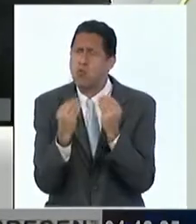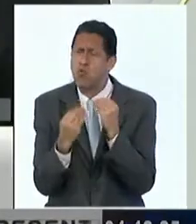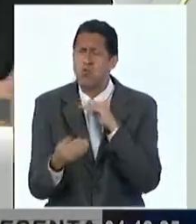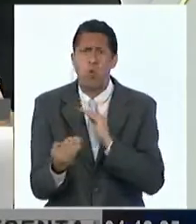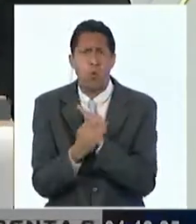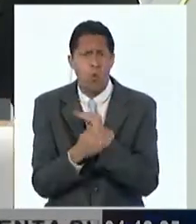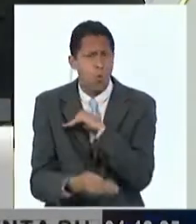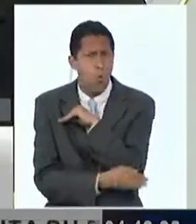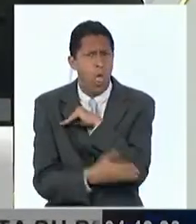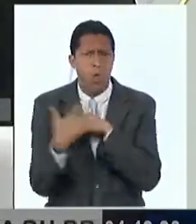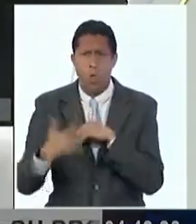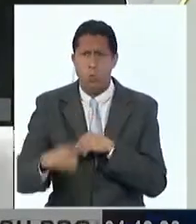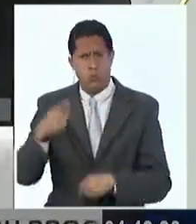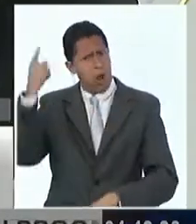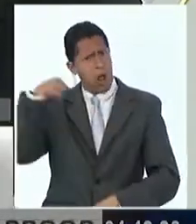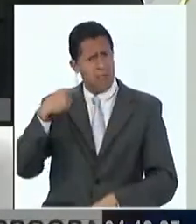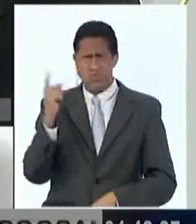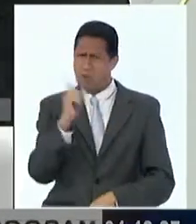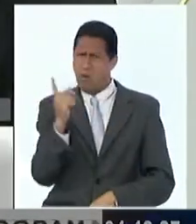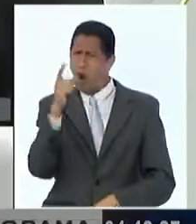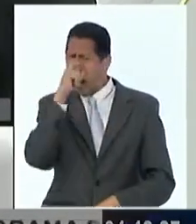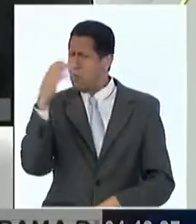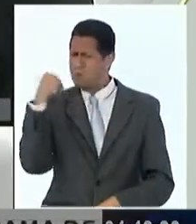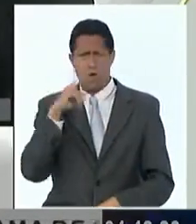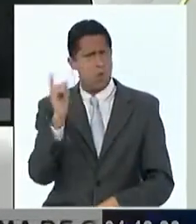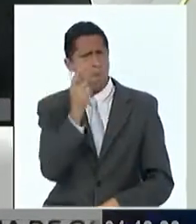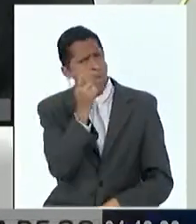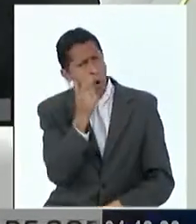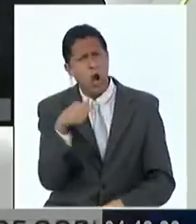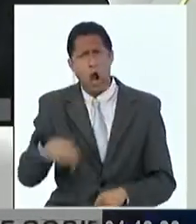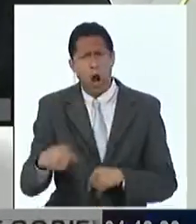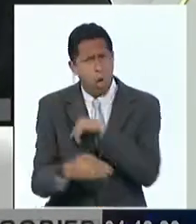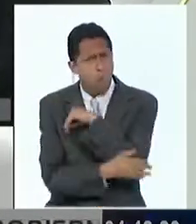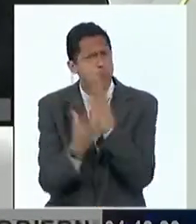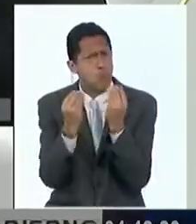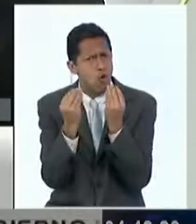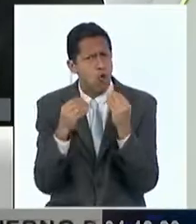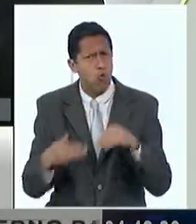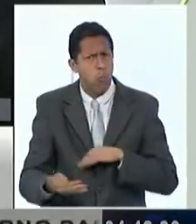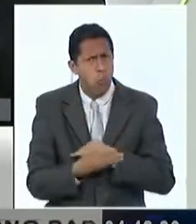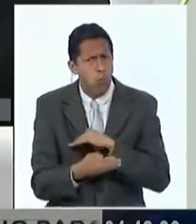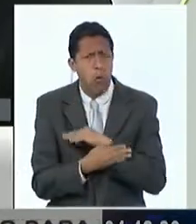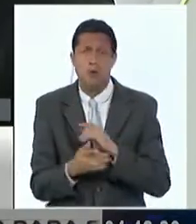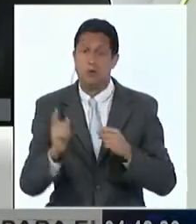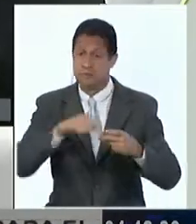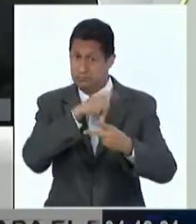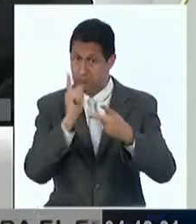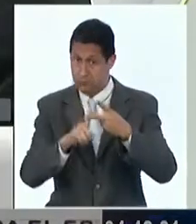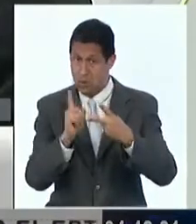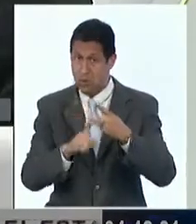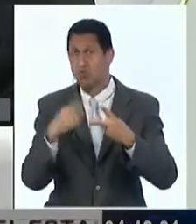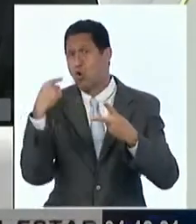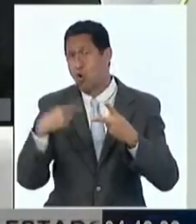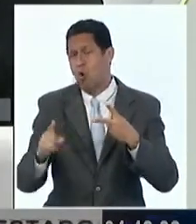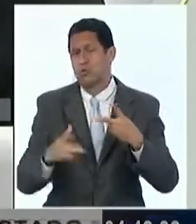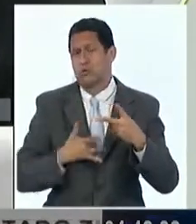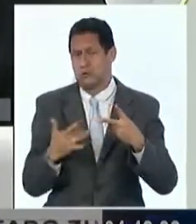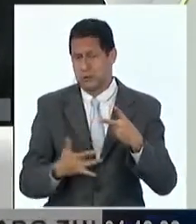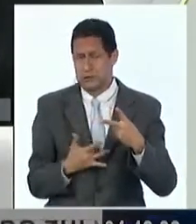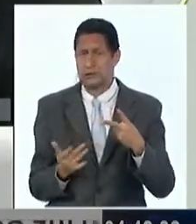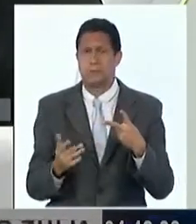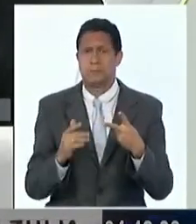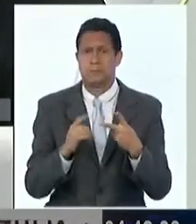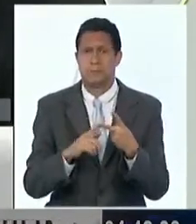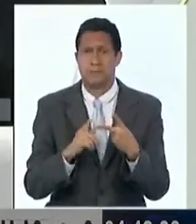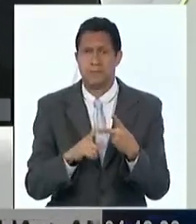en comparación a ciclos pasados o en años pasados este es el principal motivo de consulta después aparecen otros síntomas como